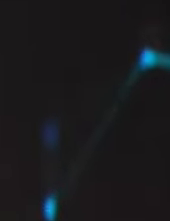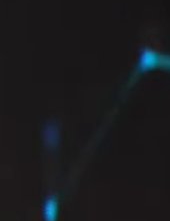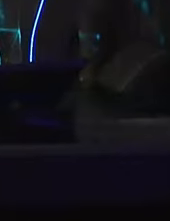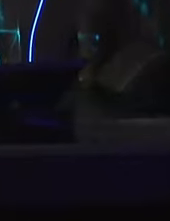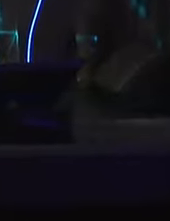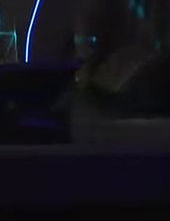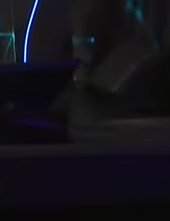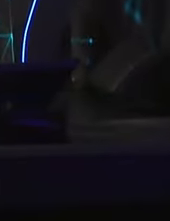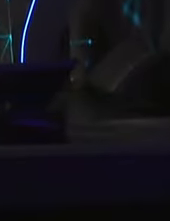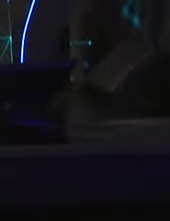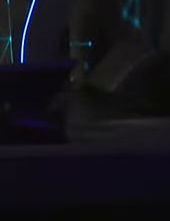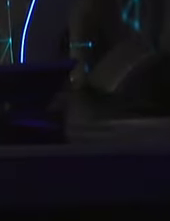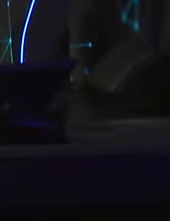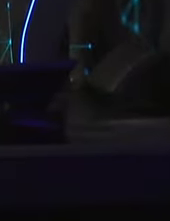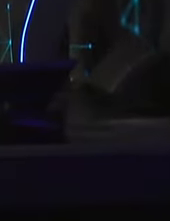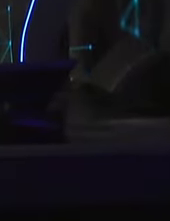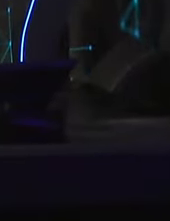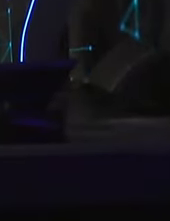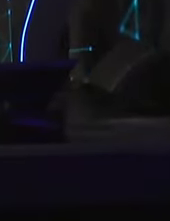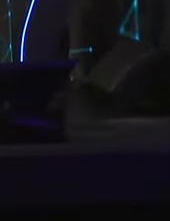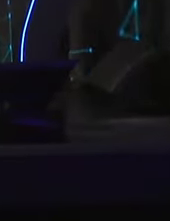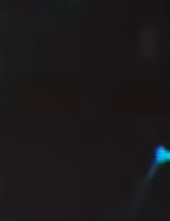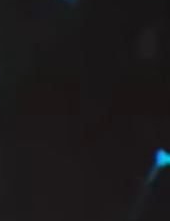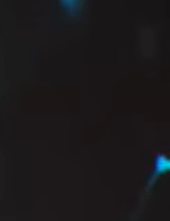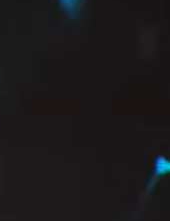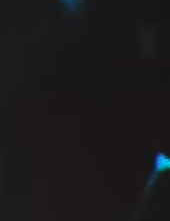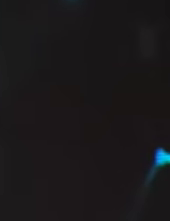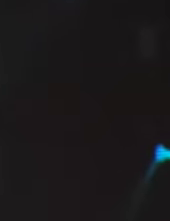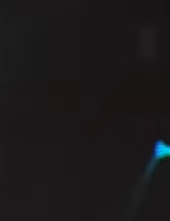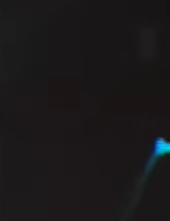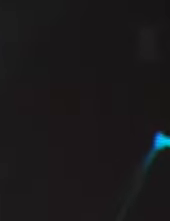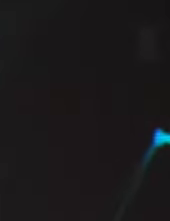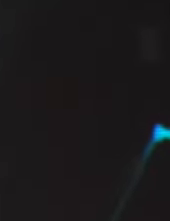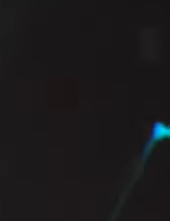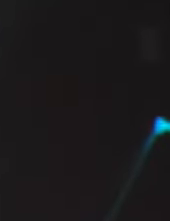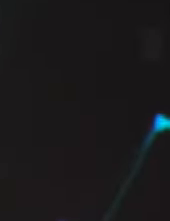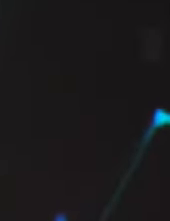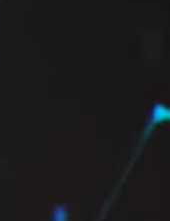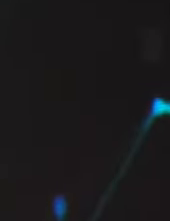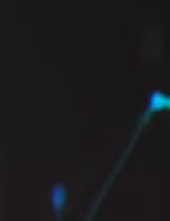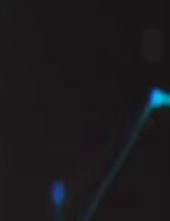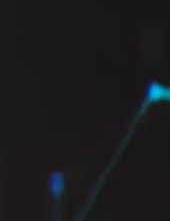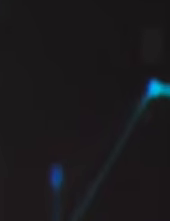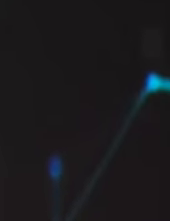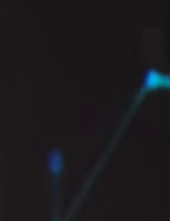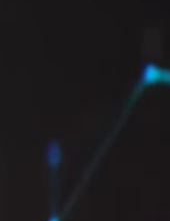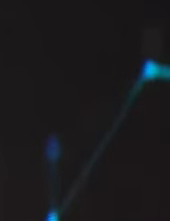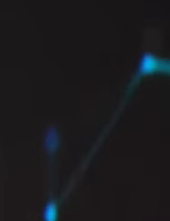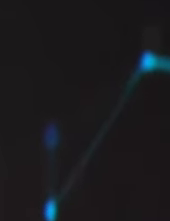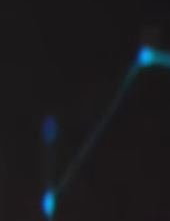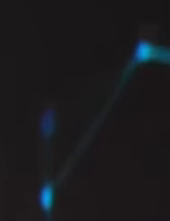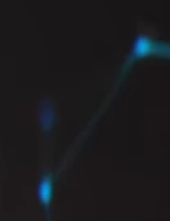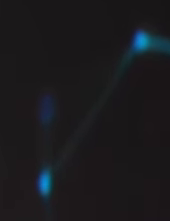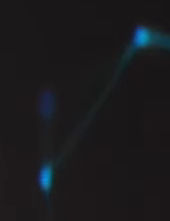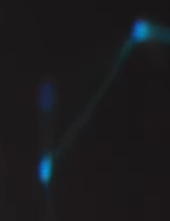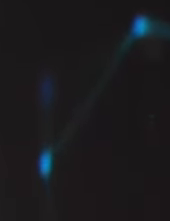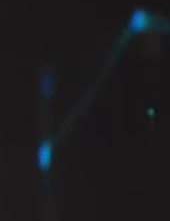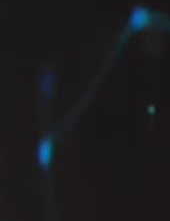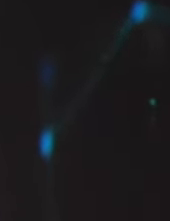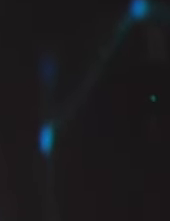Dani sobre los bienes y servicios de nuestra sociedad y cuáles son los que demandan para acceder a un desarrollo